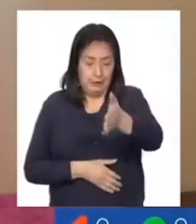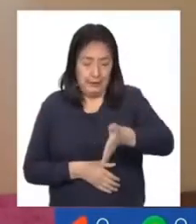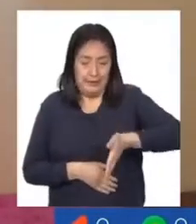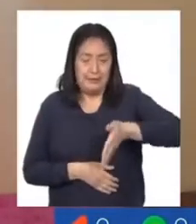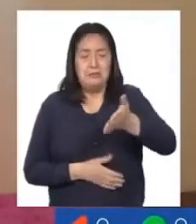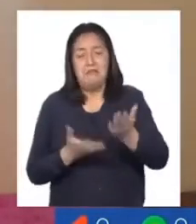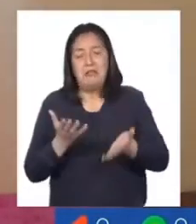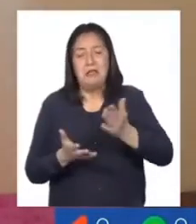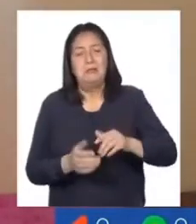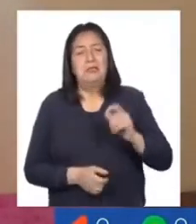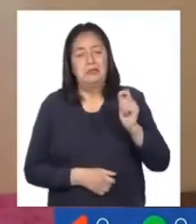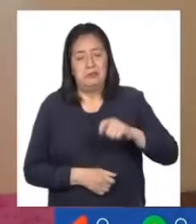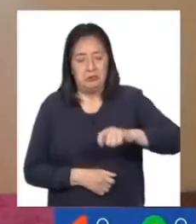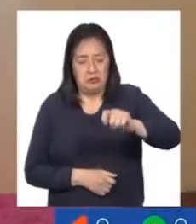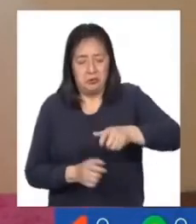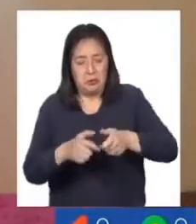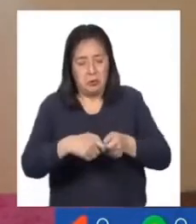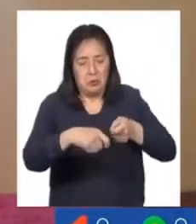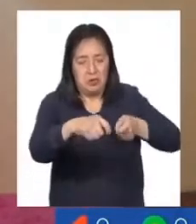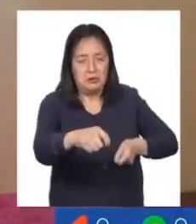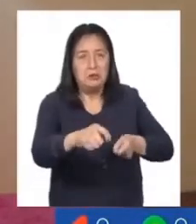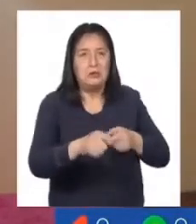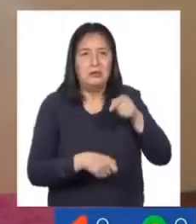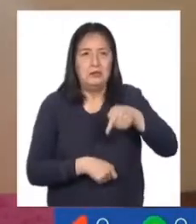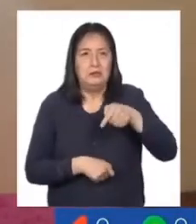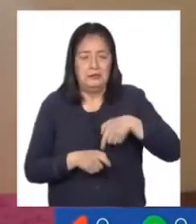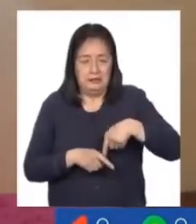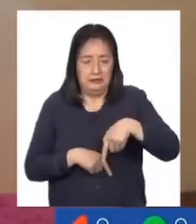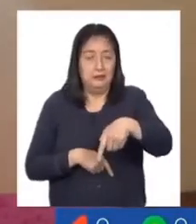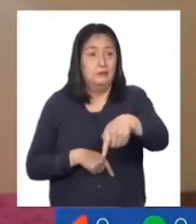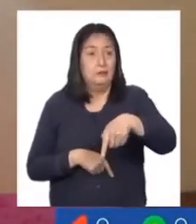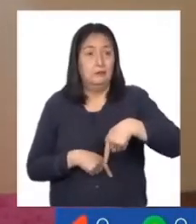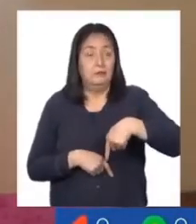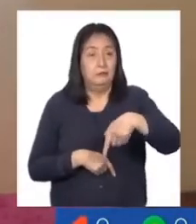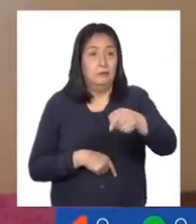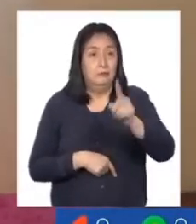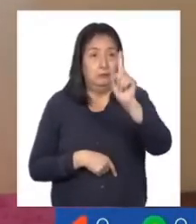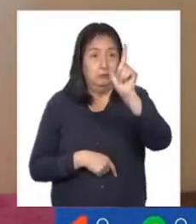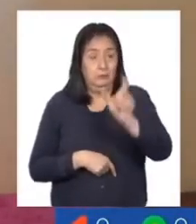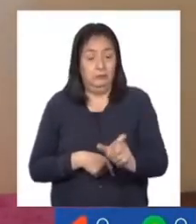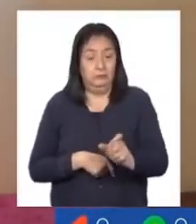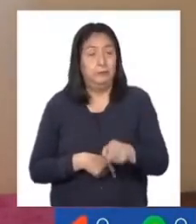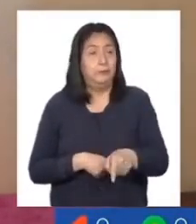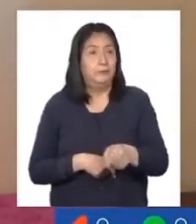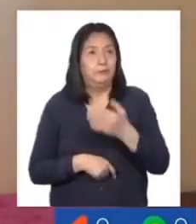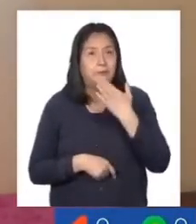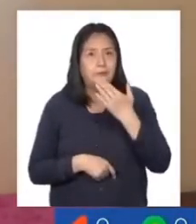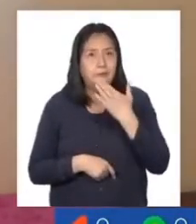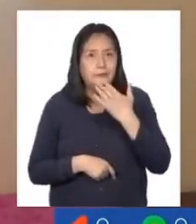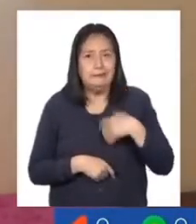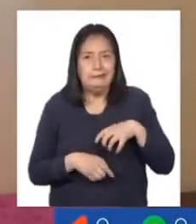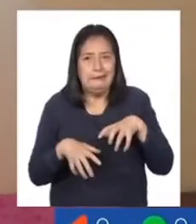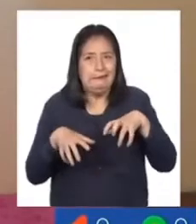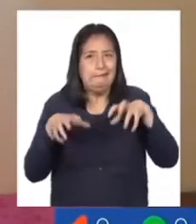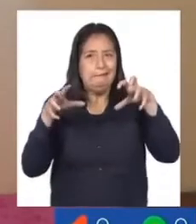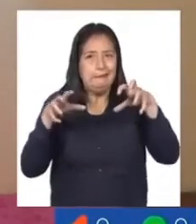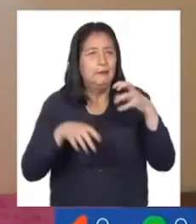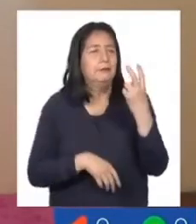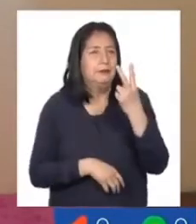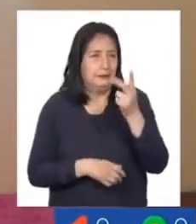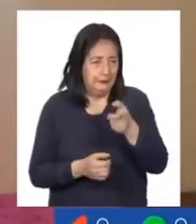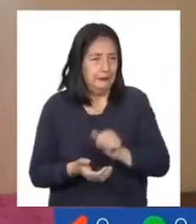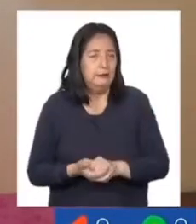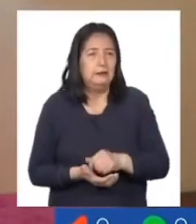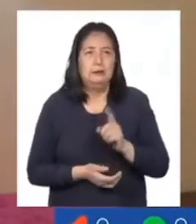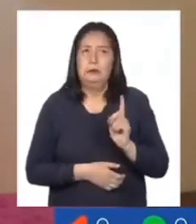utilizar tiza o una cinta. En esta línea se va a colocar una persona, quien será el Monstruo Verde.